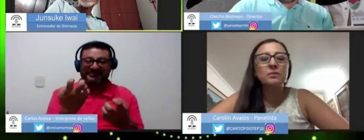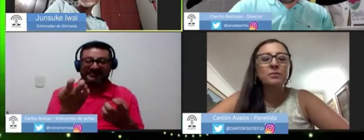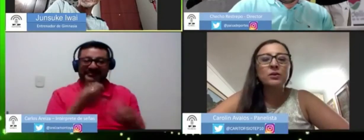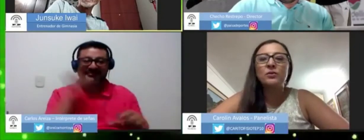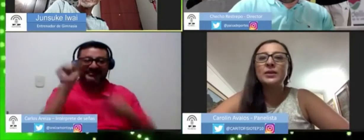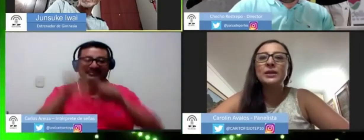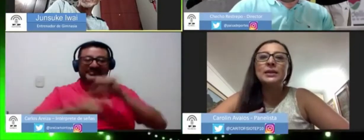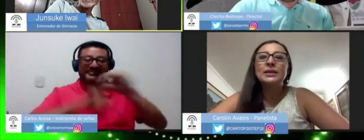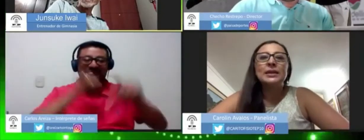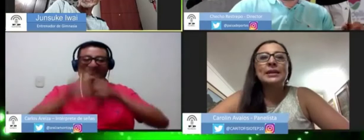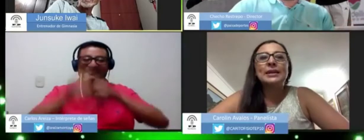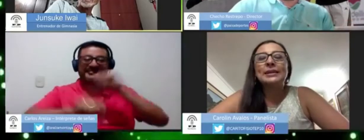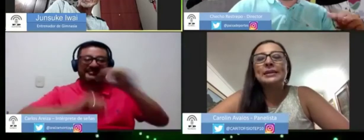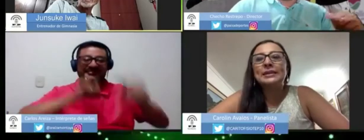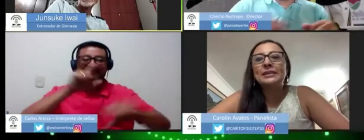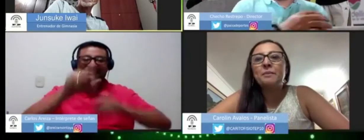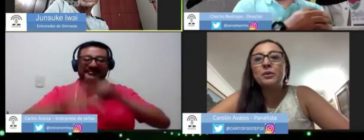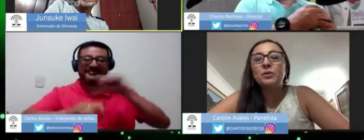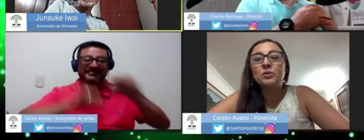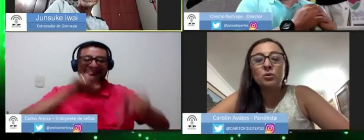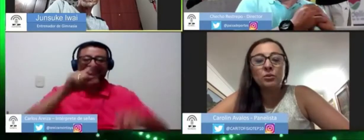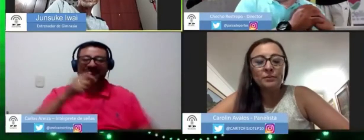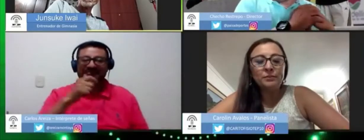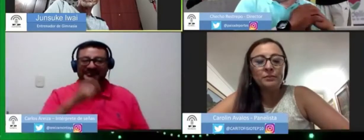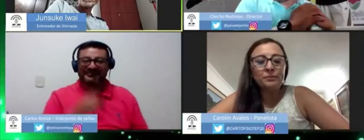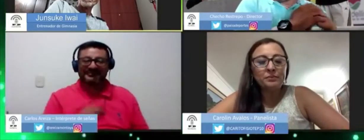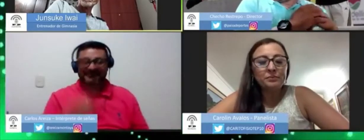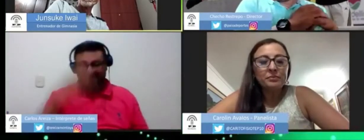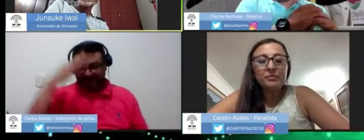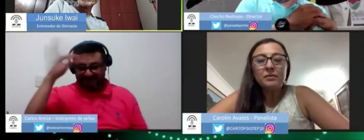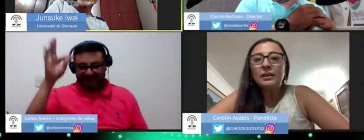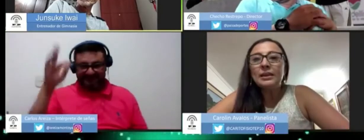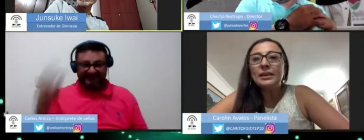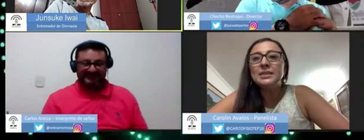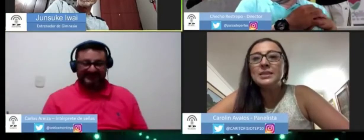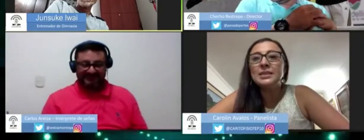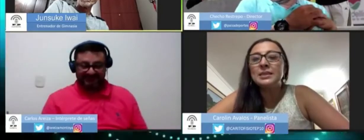al profe. De pronto